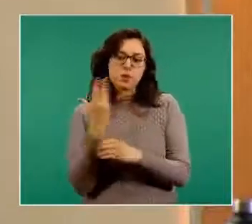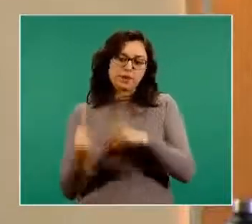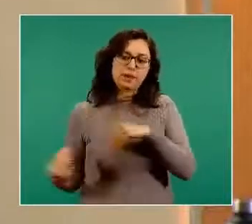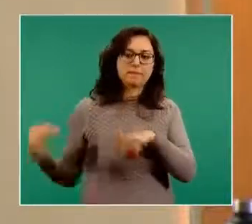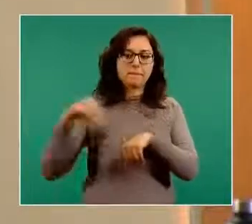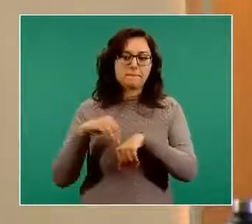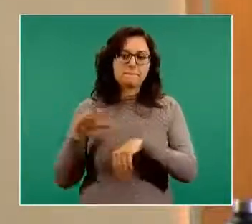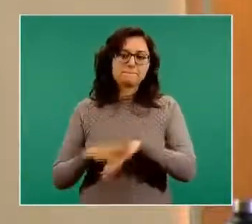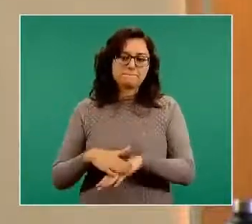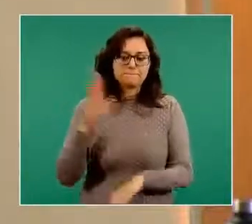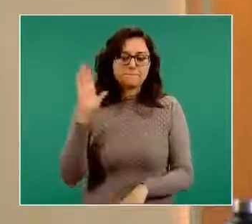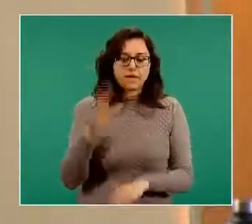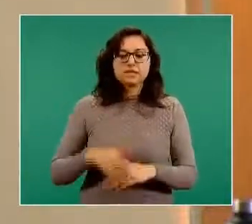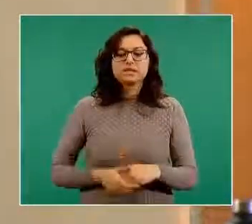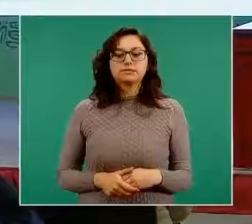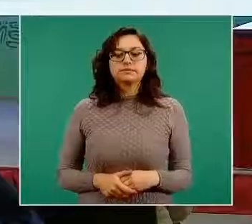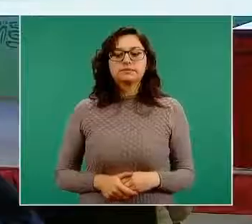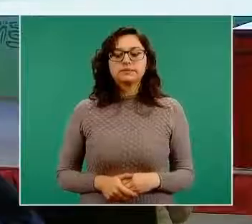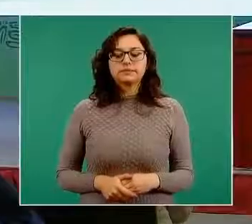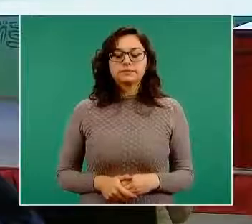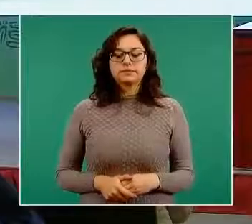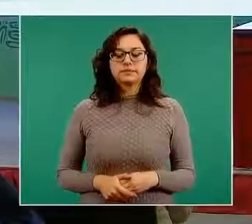más actualizada. La siguiente.